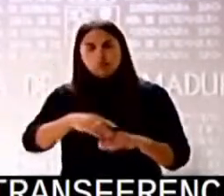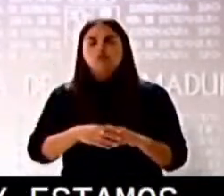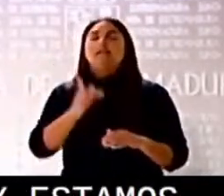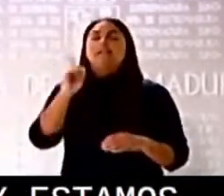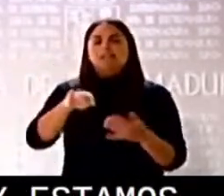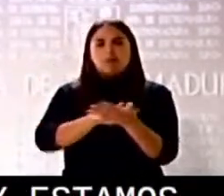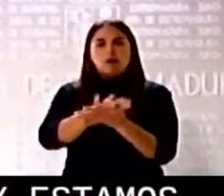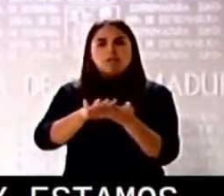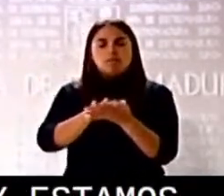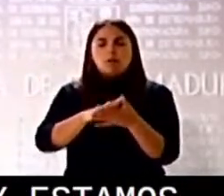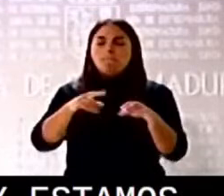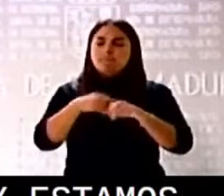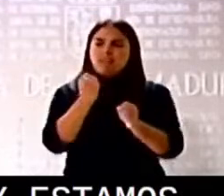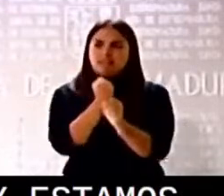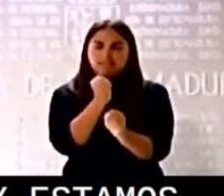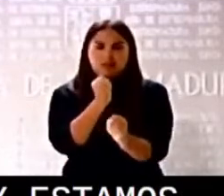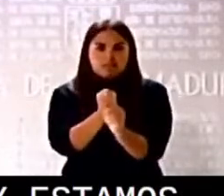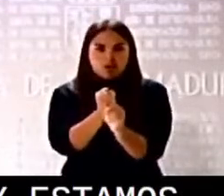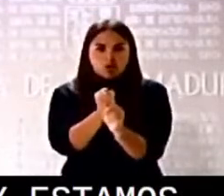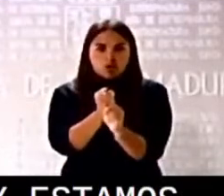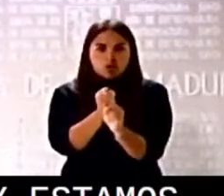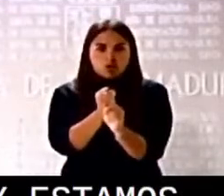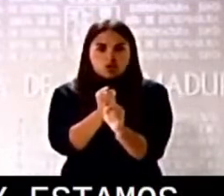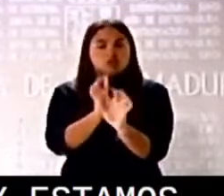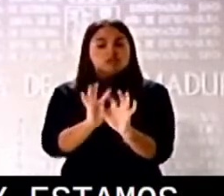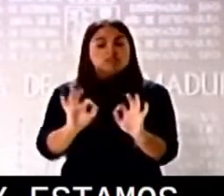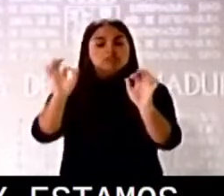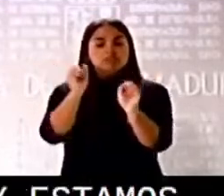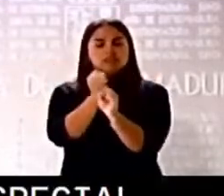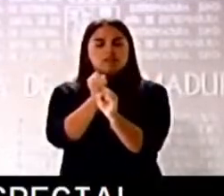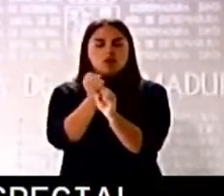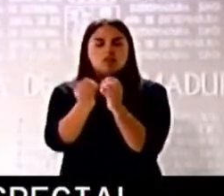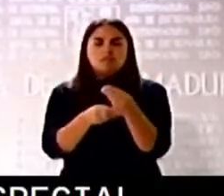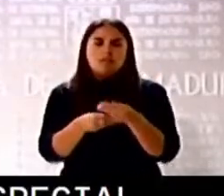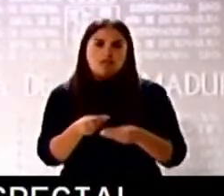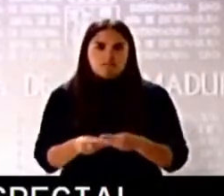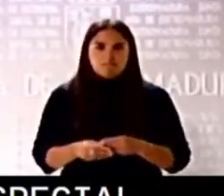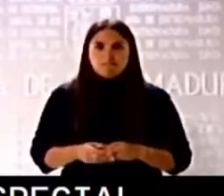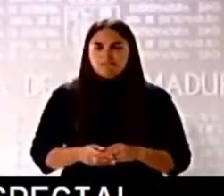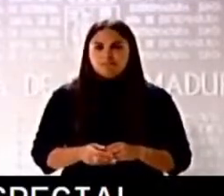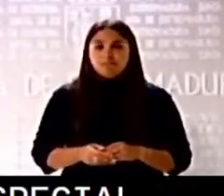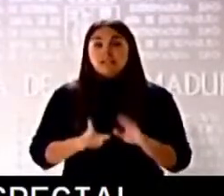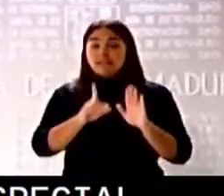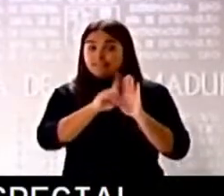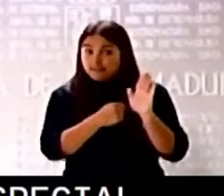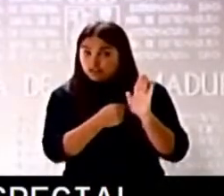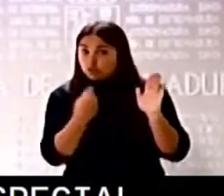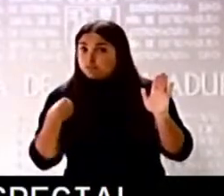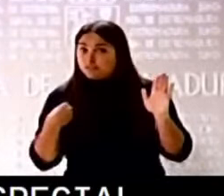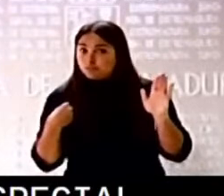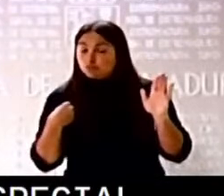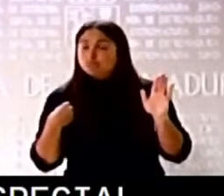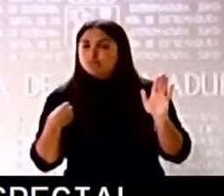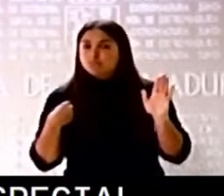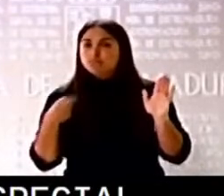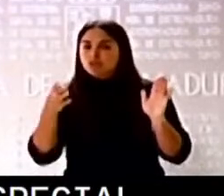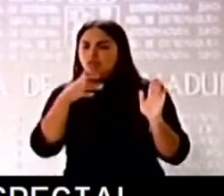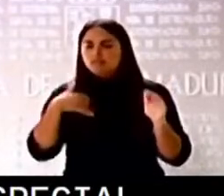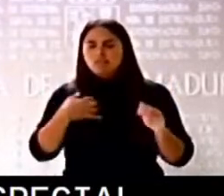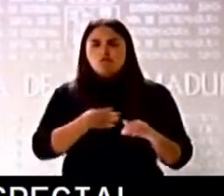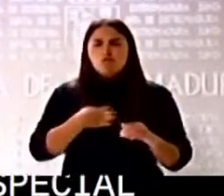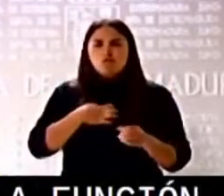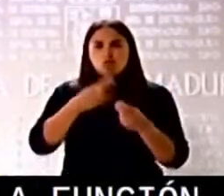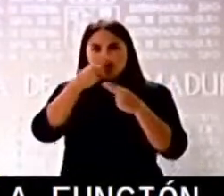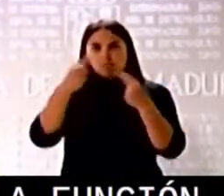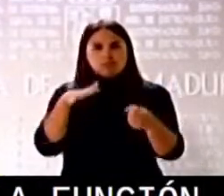hablando de los puestos de trabajo de especial desempeño. Con este decreto que atañe a la función